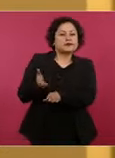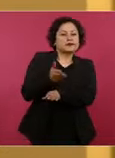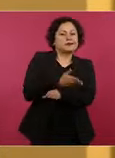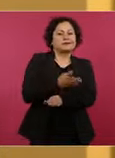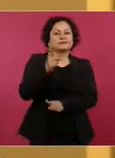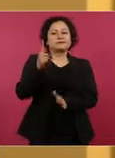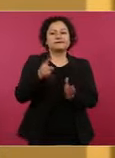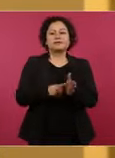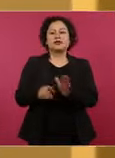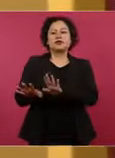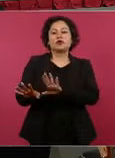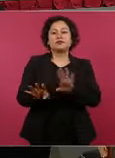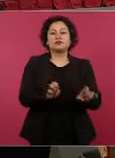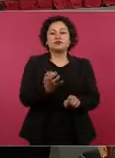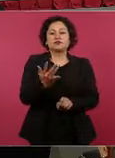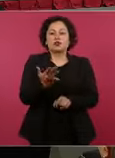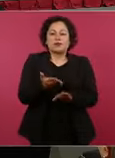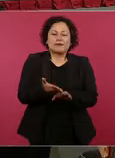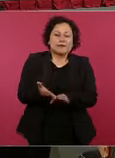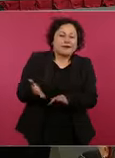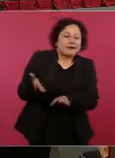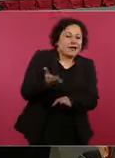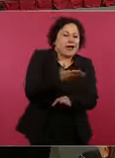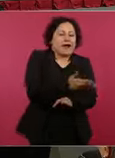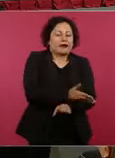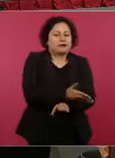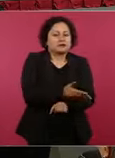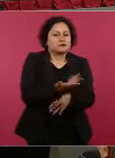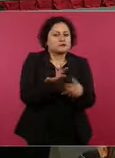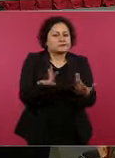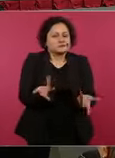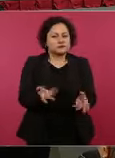1950, toda la comunicación